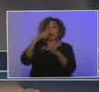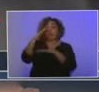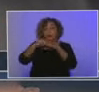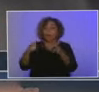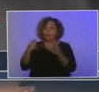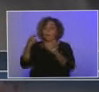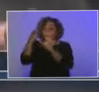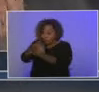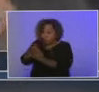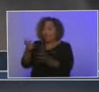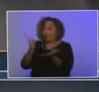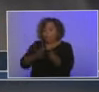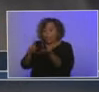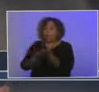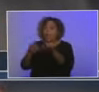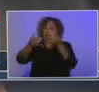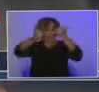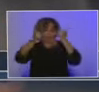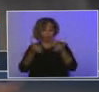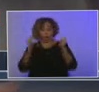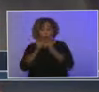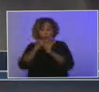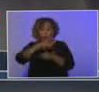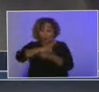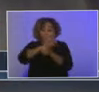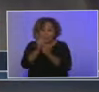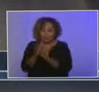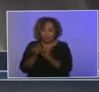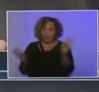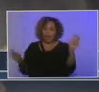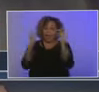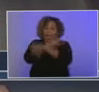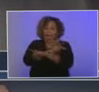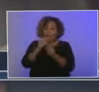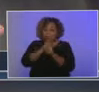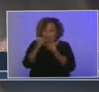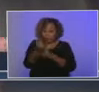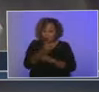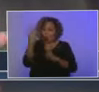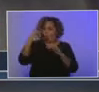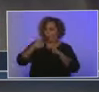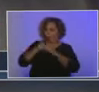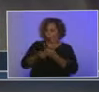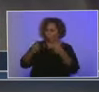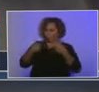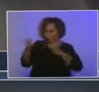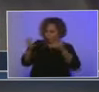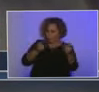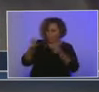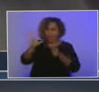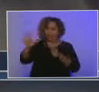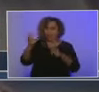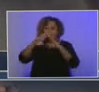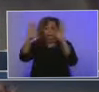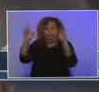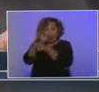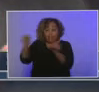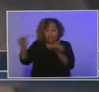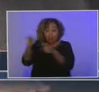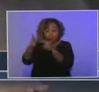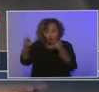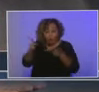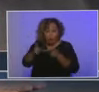para firmarlo. Ahora, con la pandemia, se agrava la circunstancia de cómo se van a manejar los refugios. Al día de hoy,